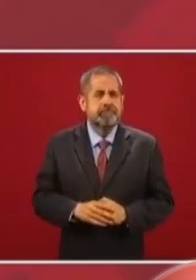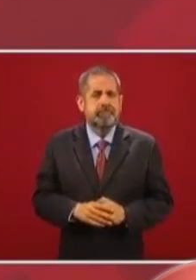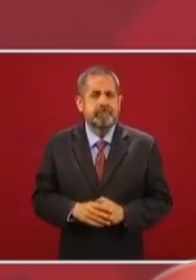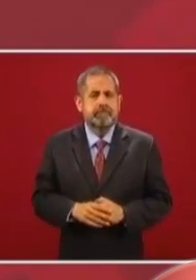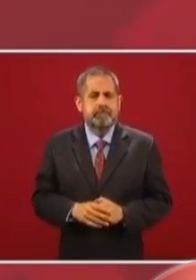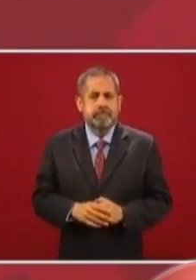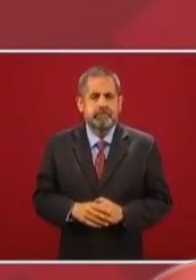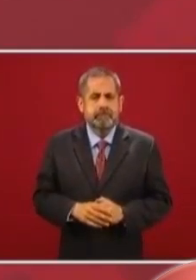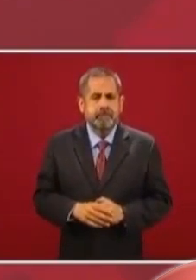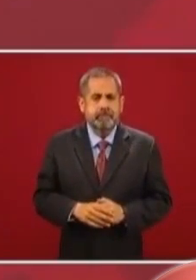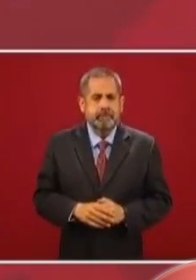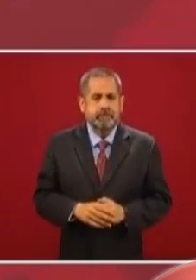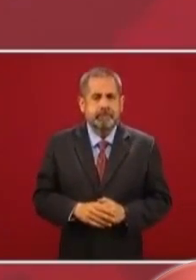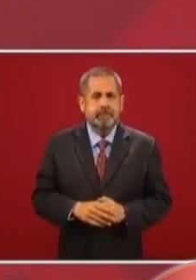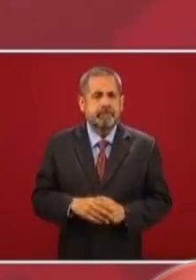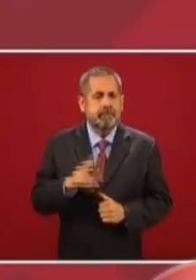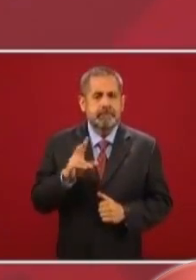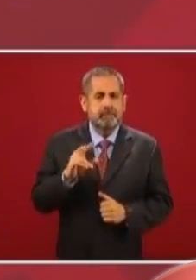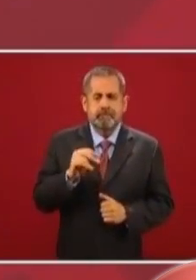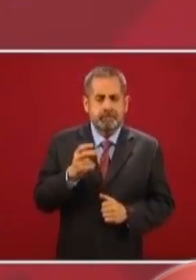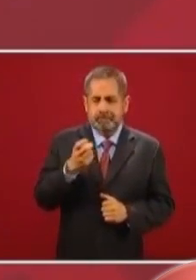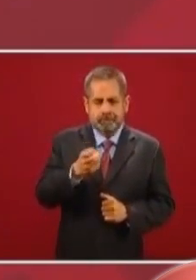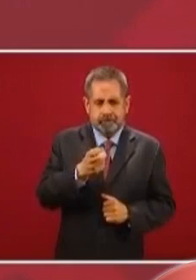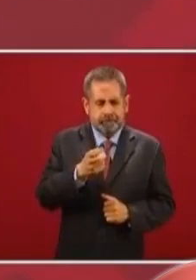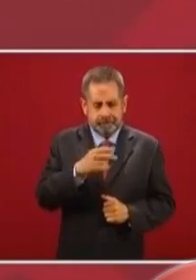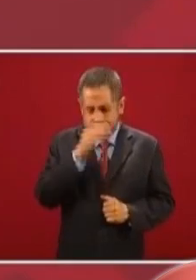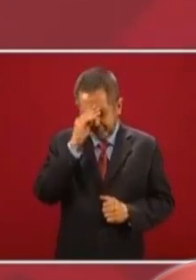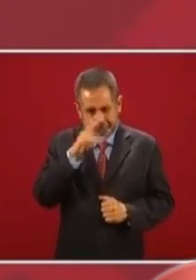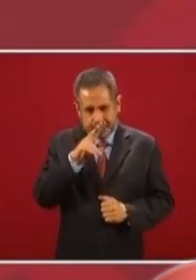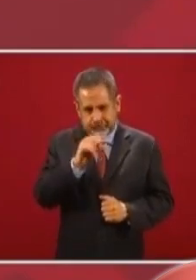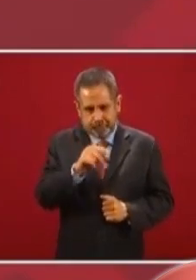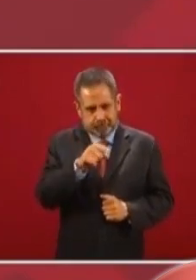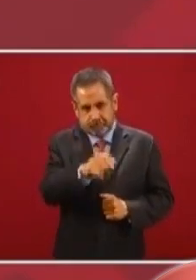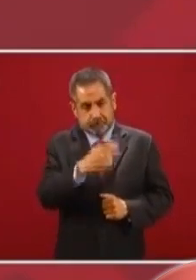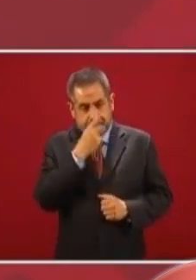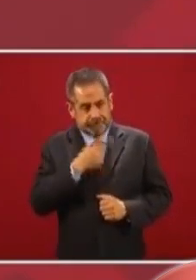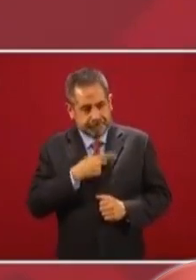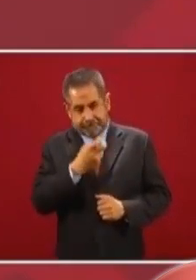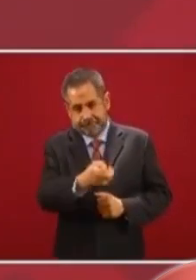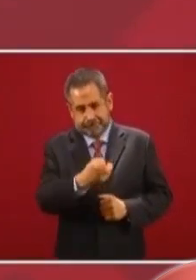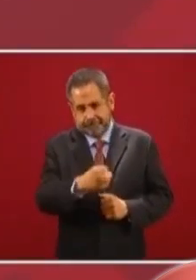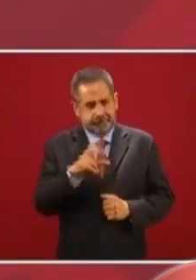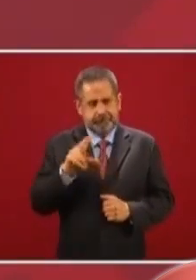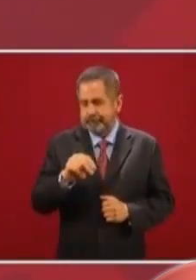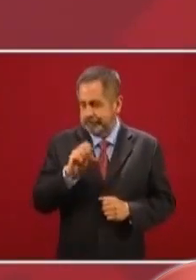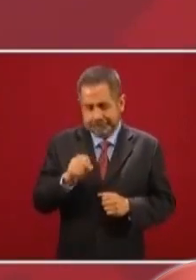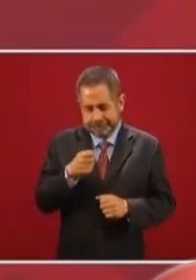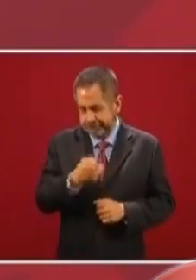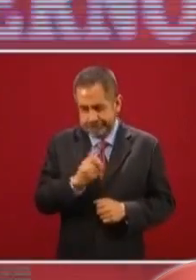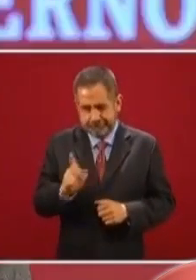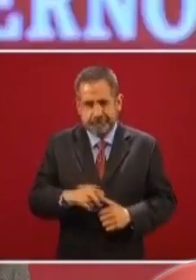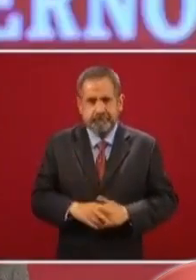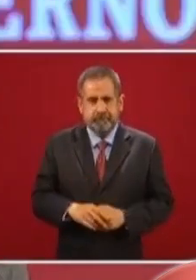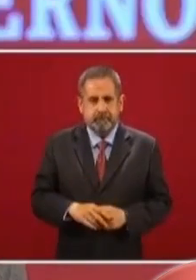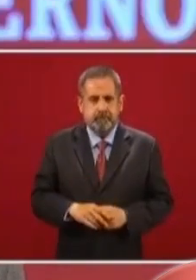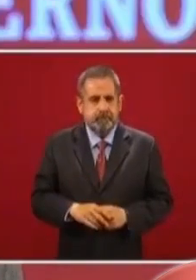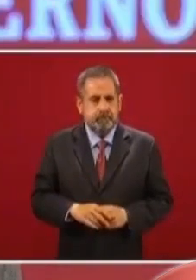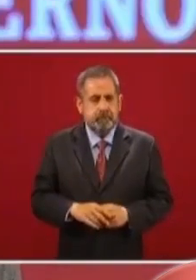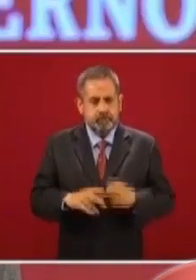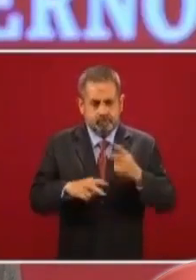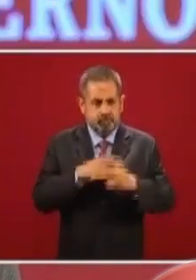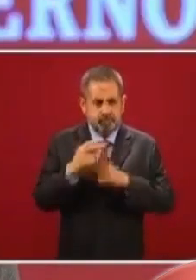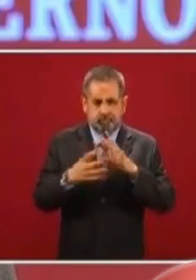porque no es así como tú lo señalas, y lo va